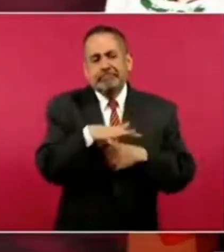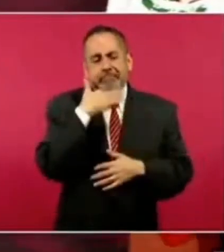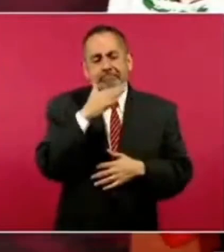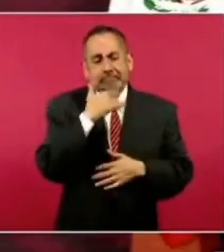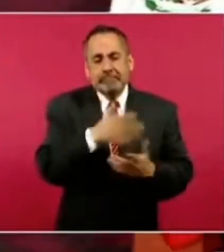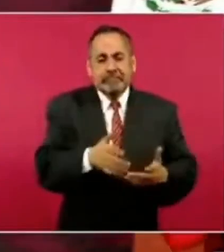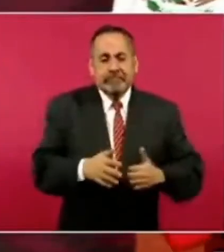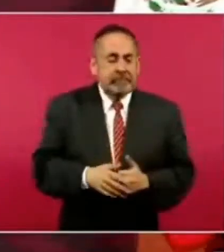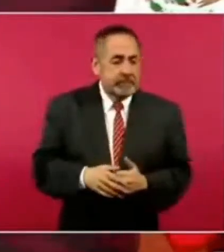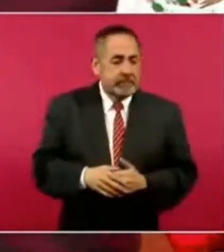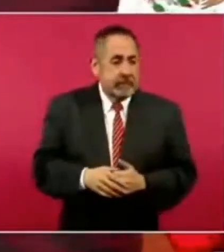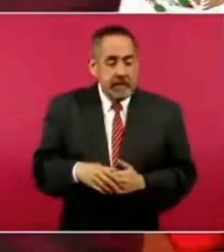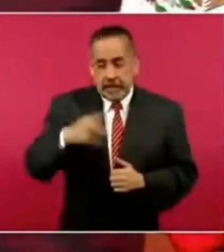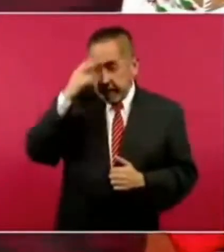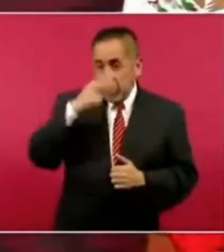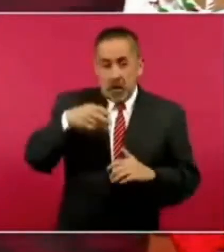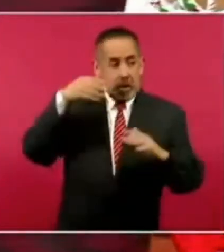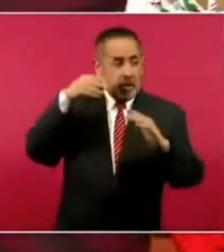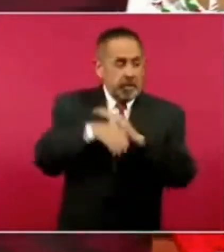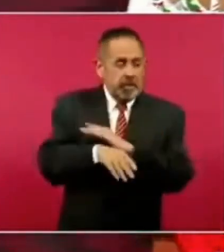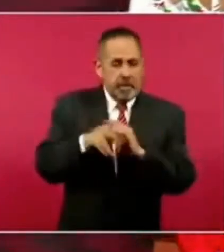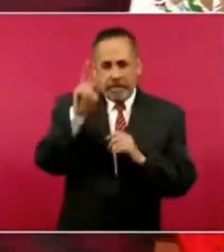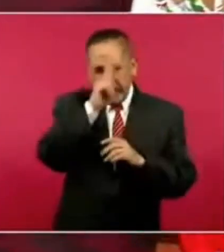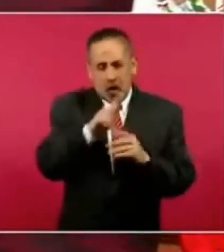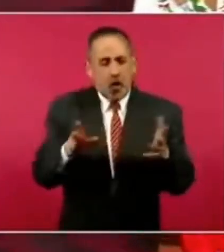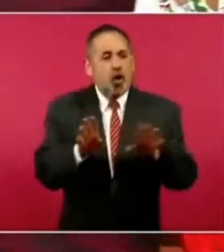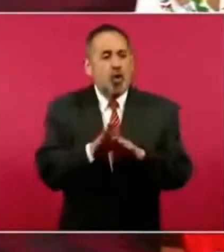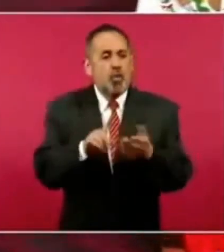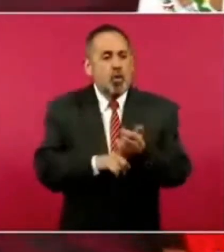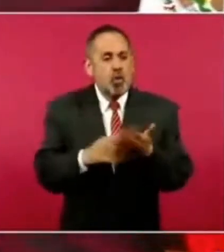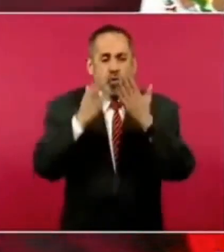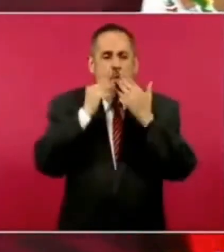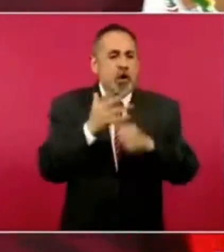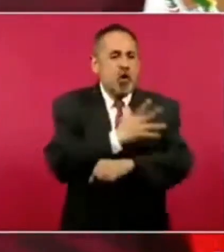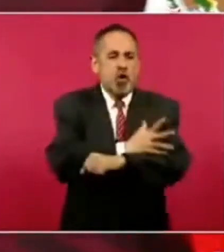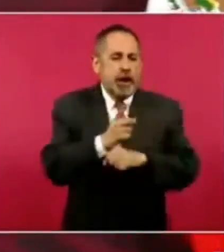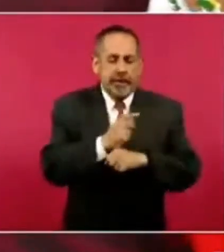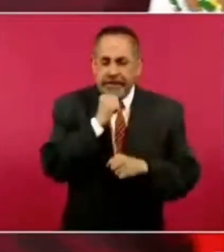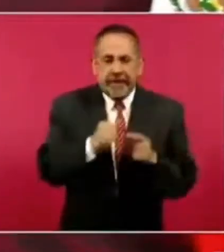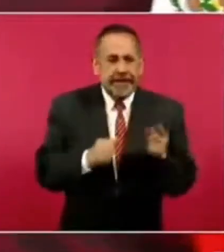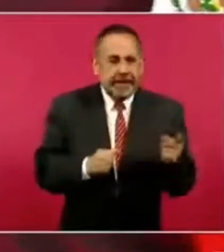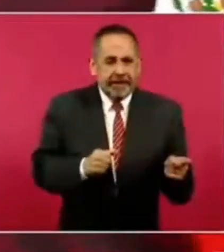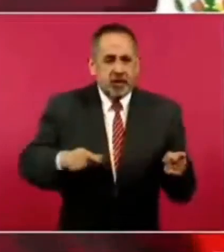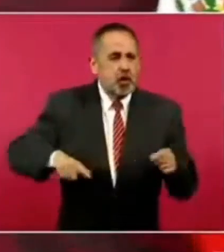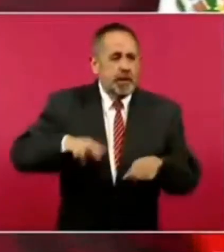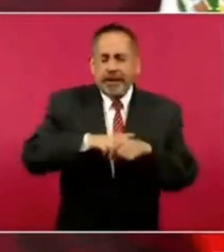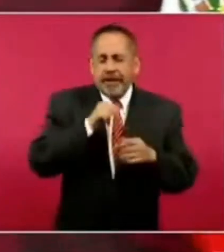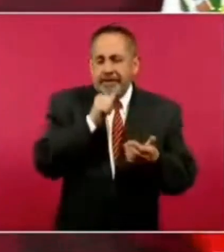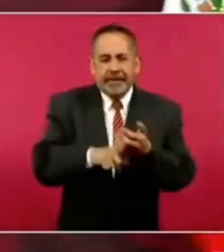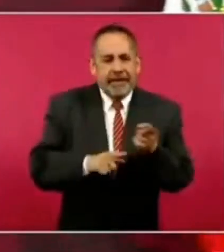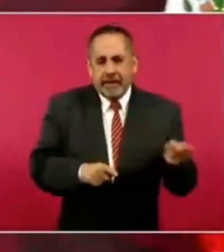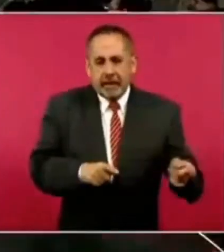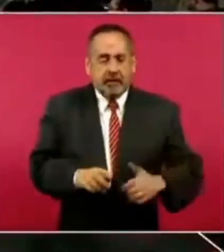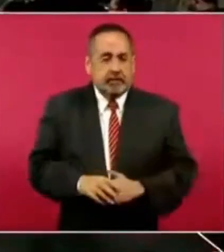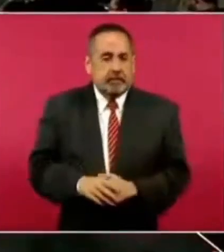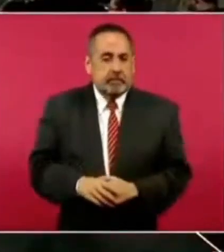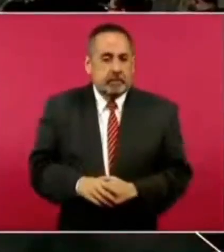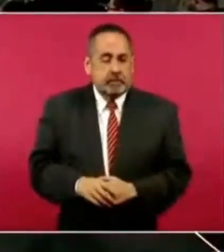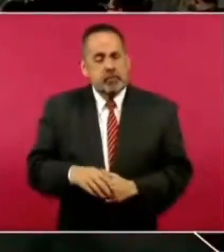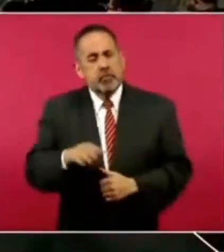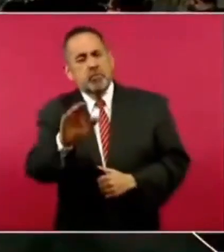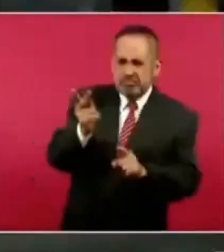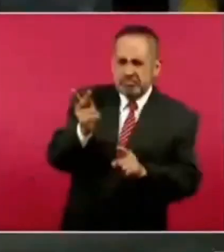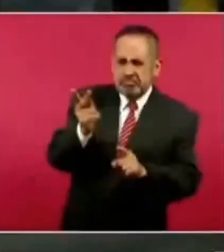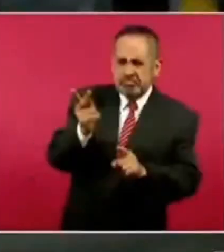Nada dañó más a México que la deshonestidad de los gobernantes. El caso de García Luna, usted lo